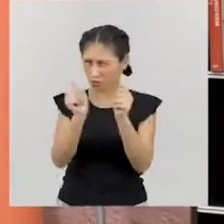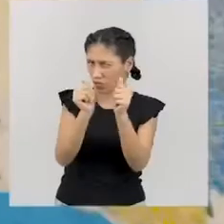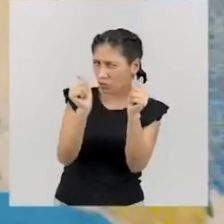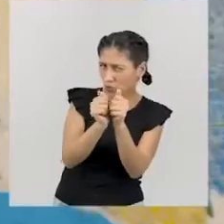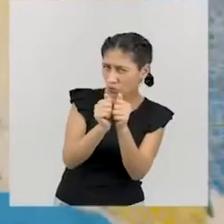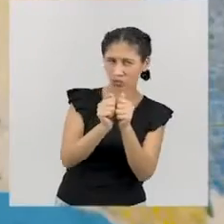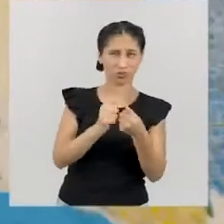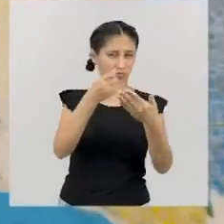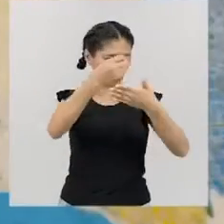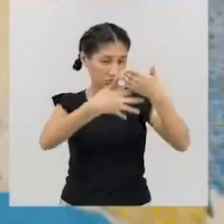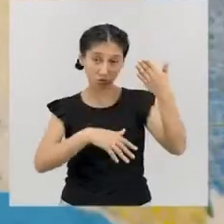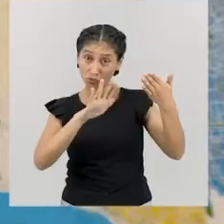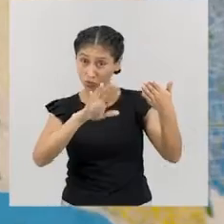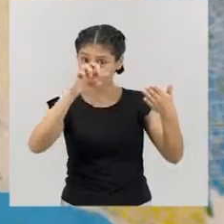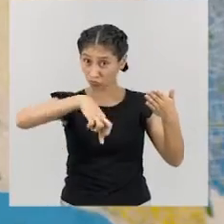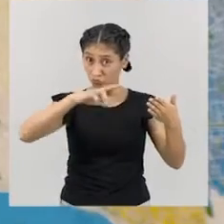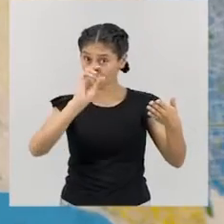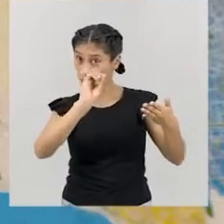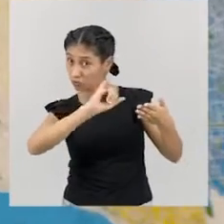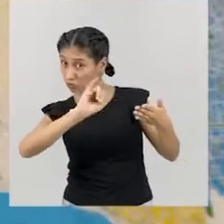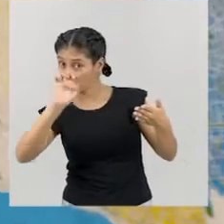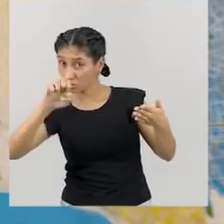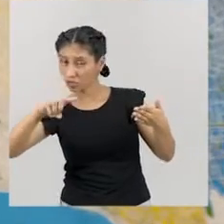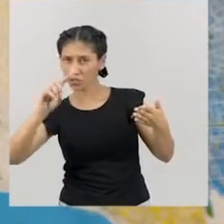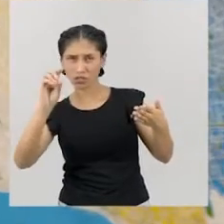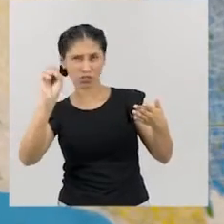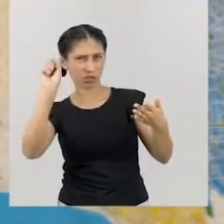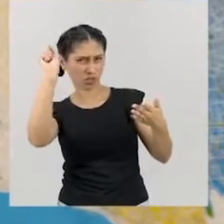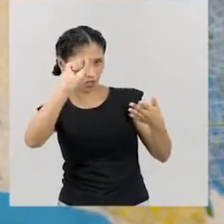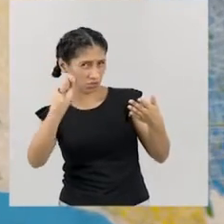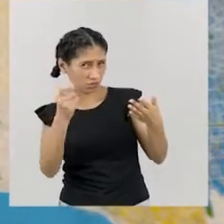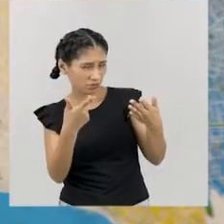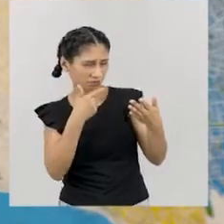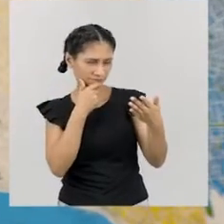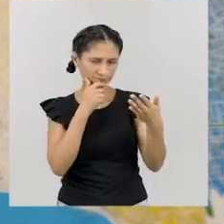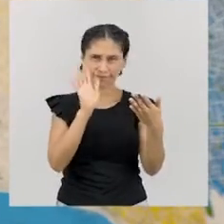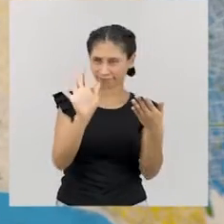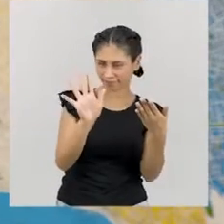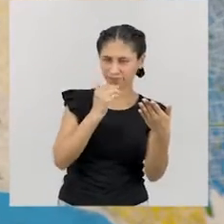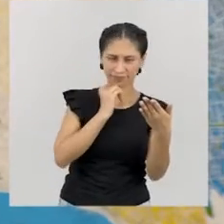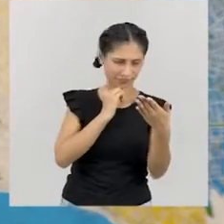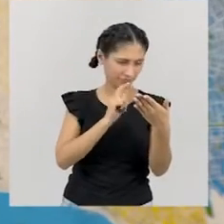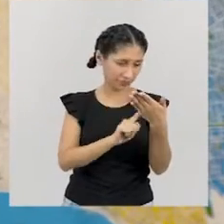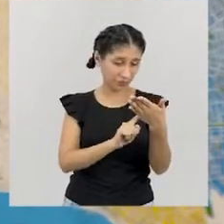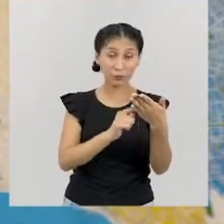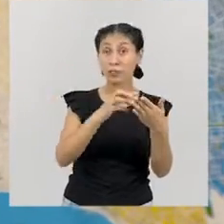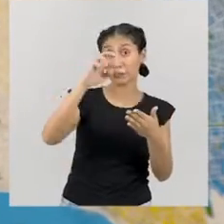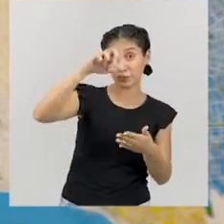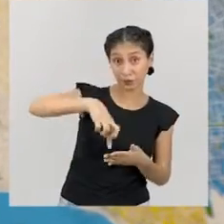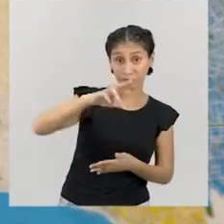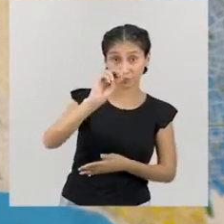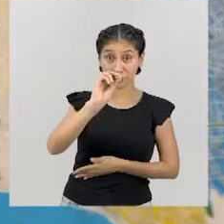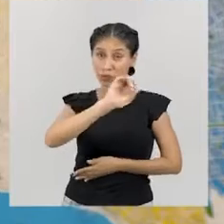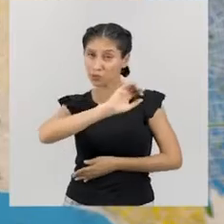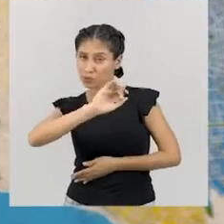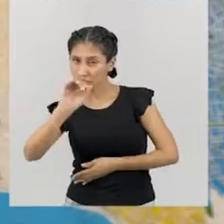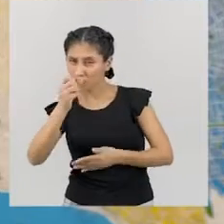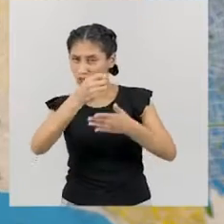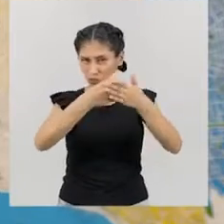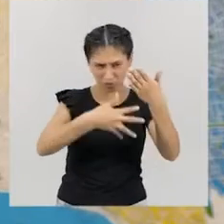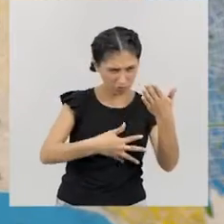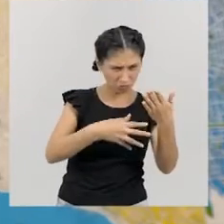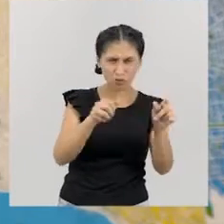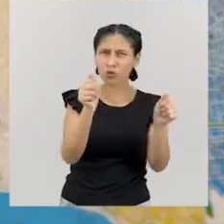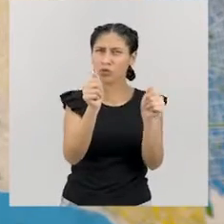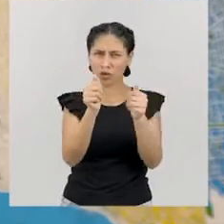¿no? Podemos decir que existe una relación muy cercana entre las características internas y las propiedades de los textos, porque en ambos